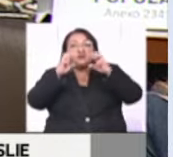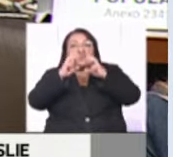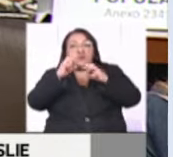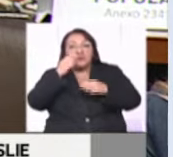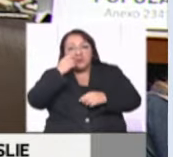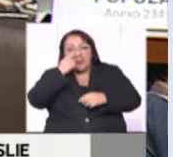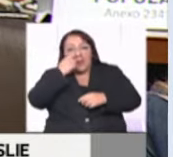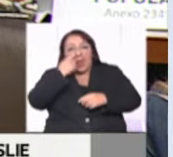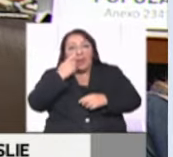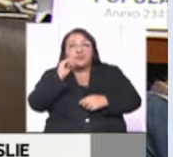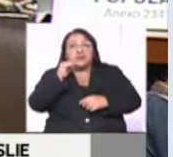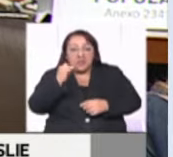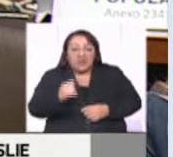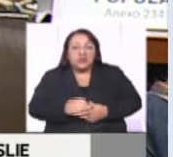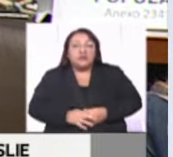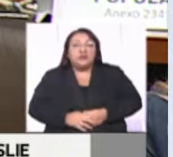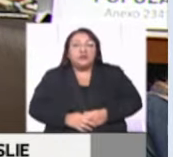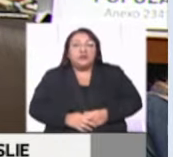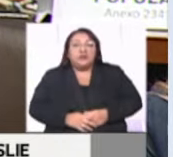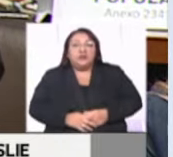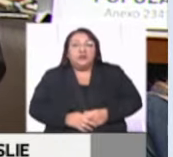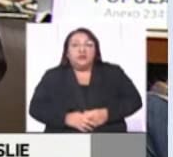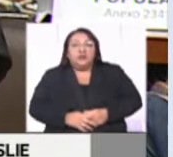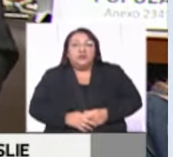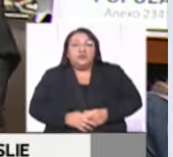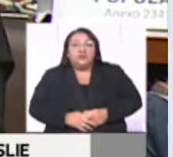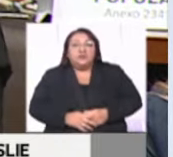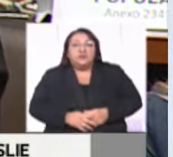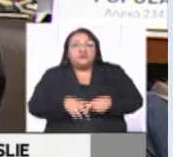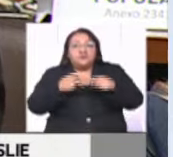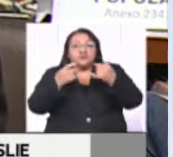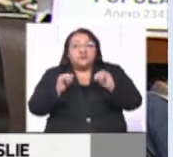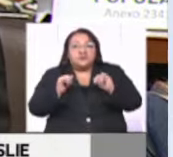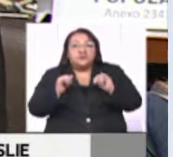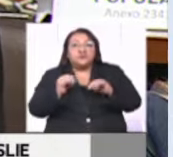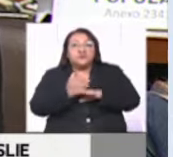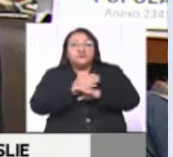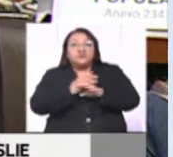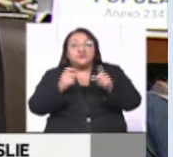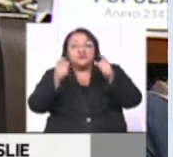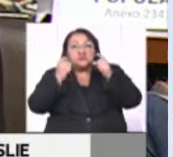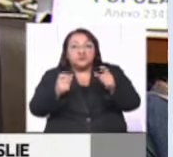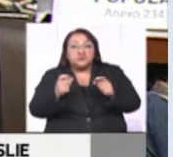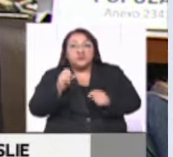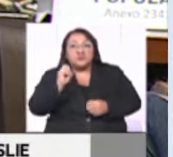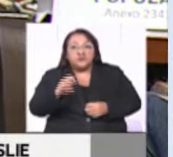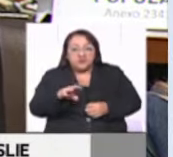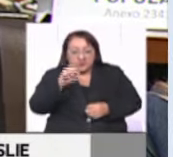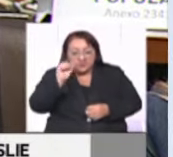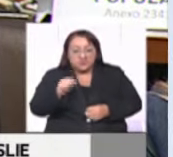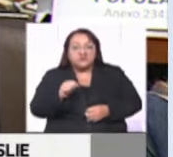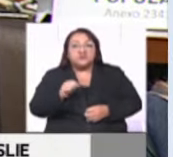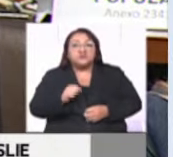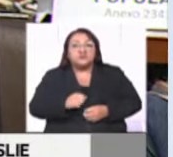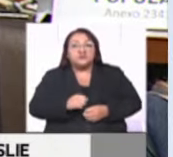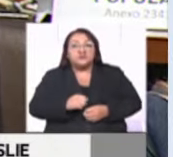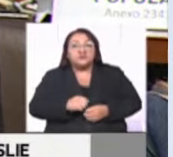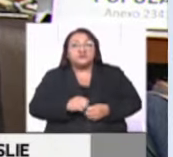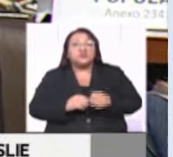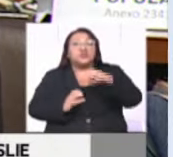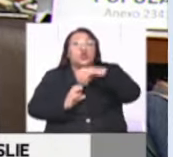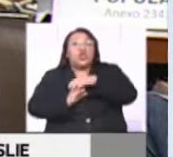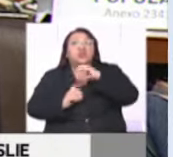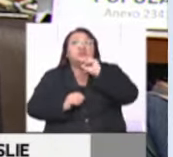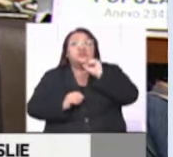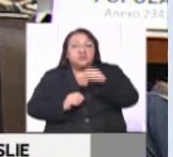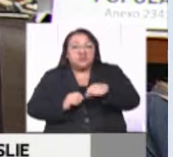existiendo. Repito, y con esto concluyo, presidente, un informe de hito de control, repito, un control concurrente de la Contraloría General de la